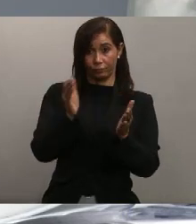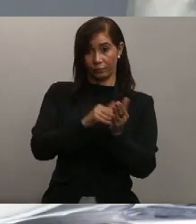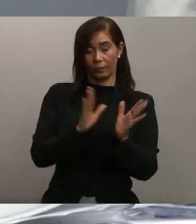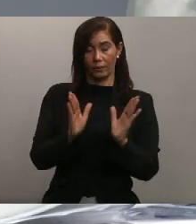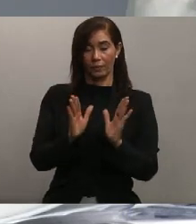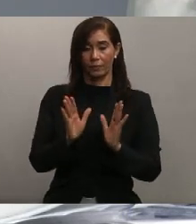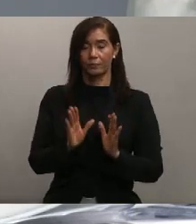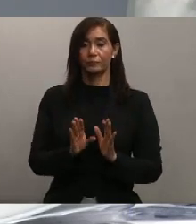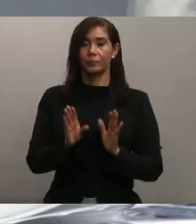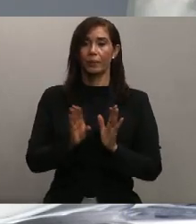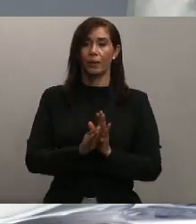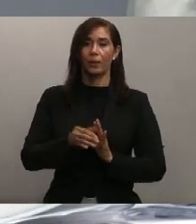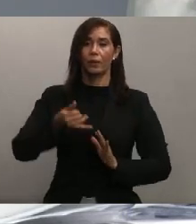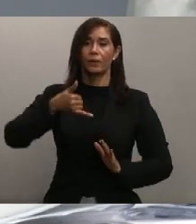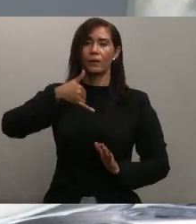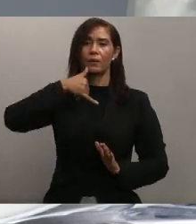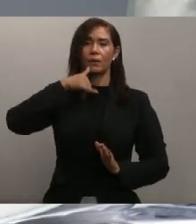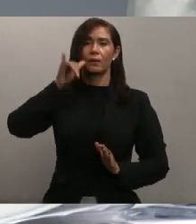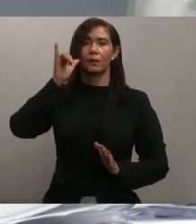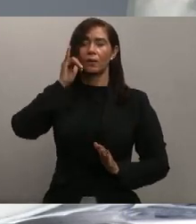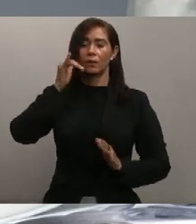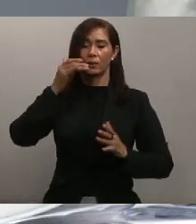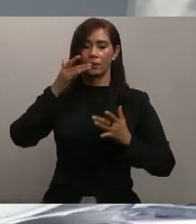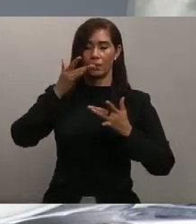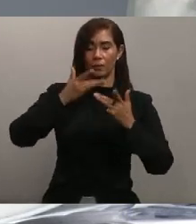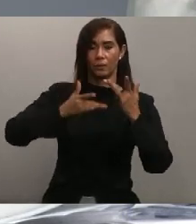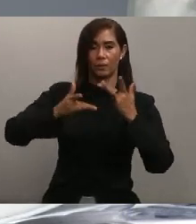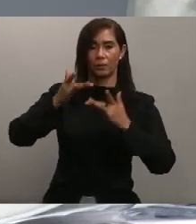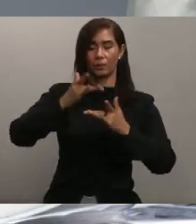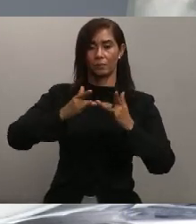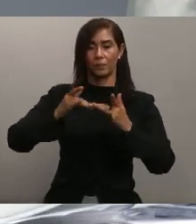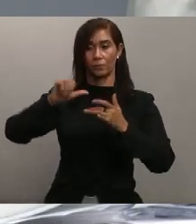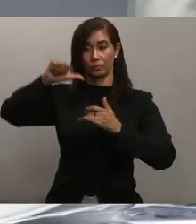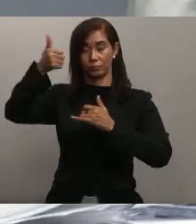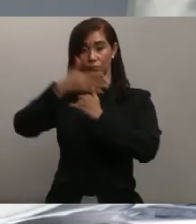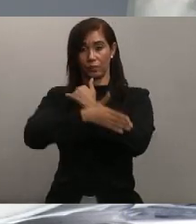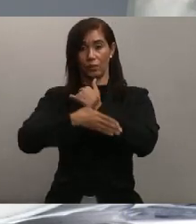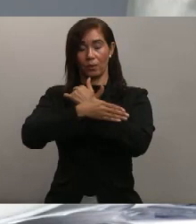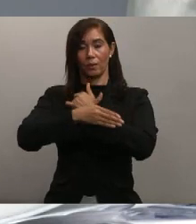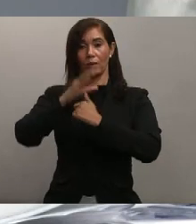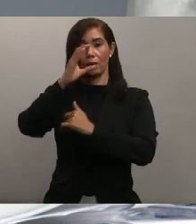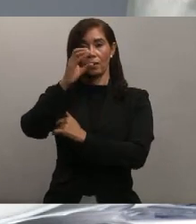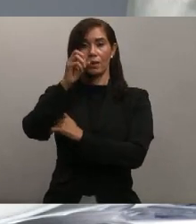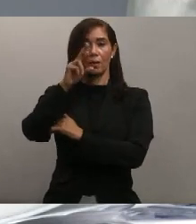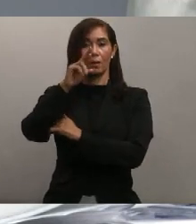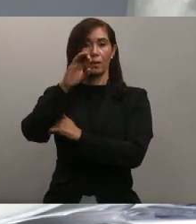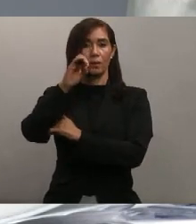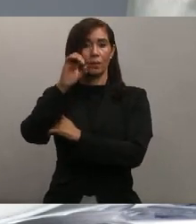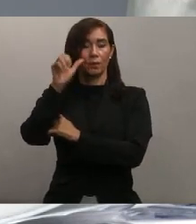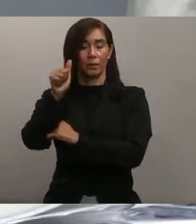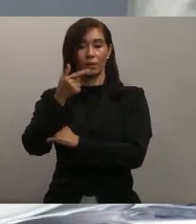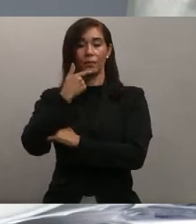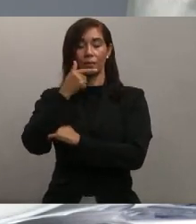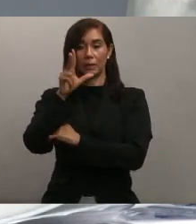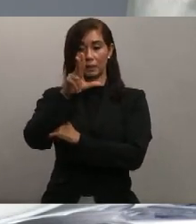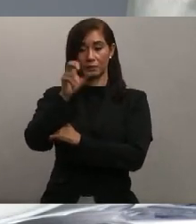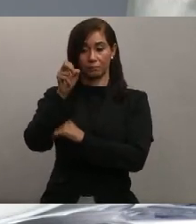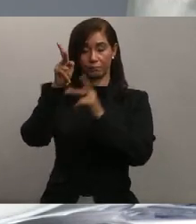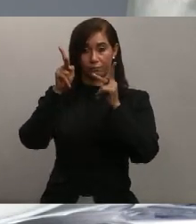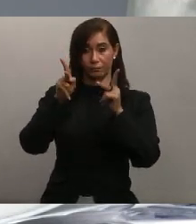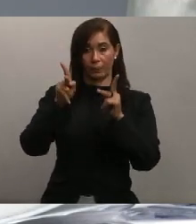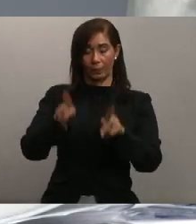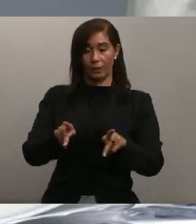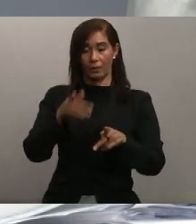en el día de ayer circuló la información desde Corea del Sur en la cual unos 300 pacientes fueron identificados